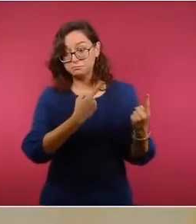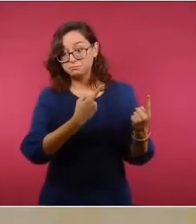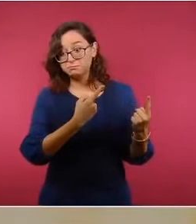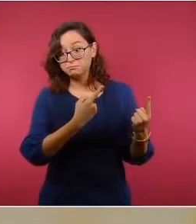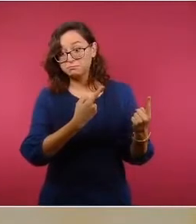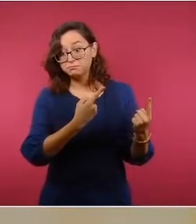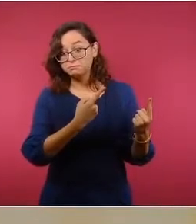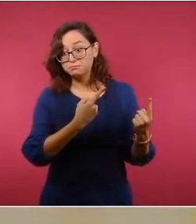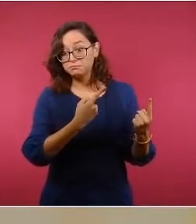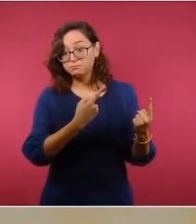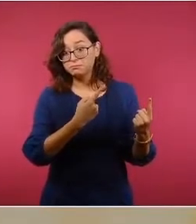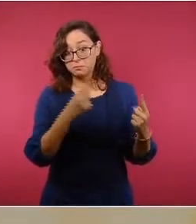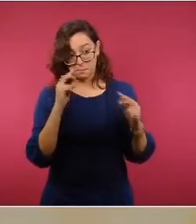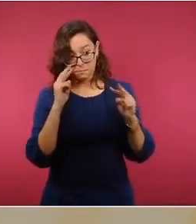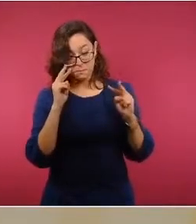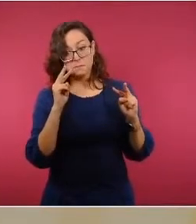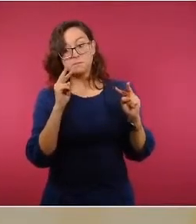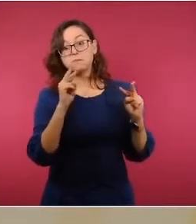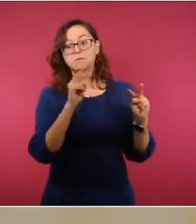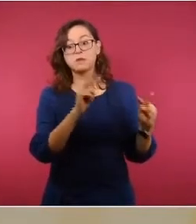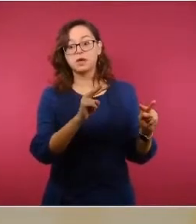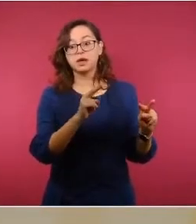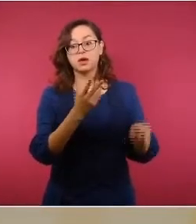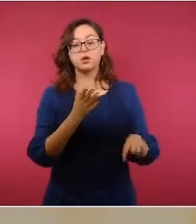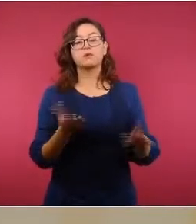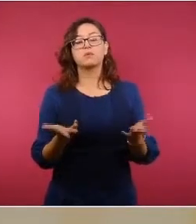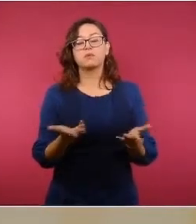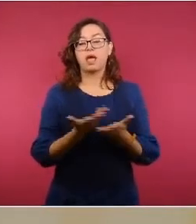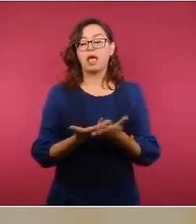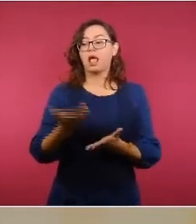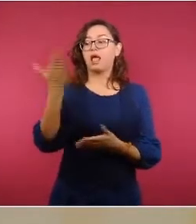cómo se malgobernaba